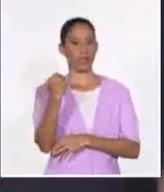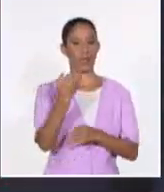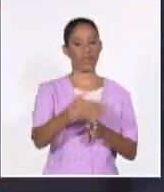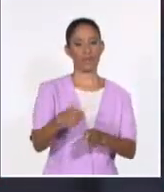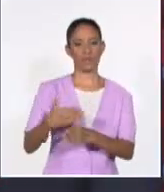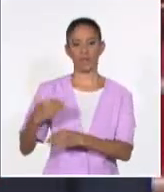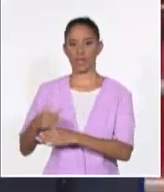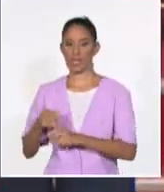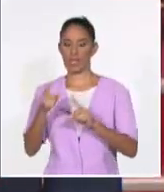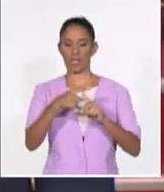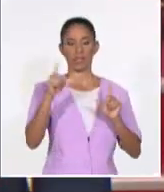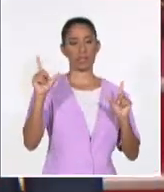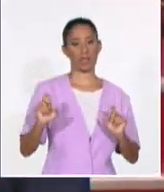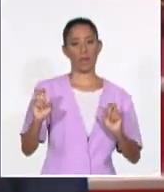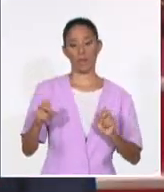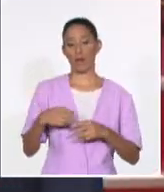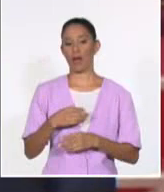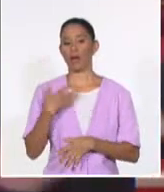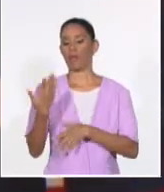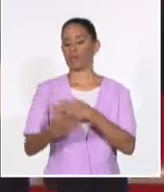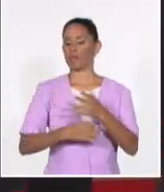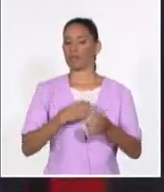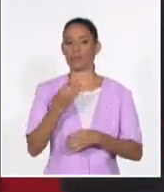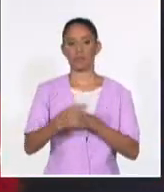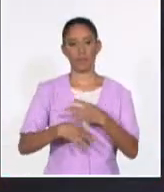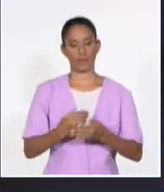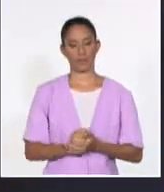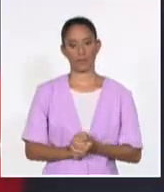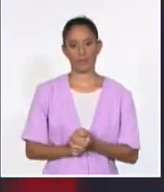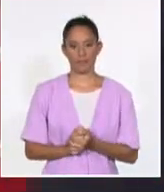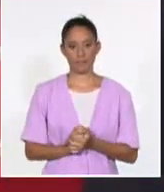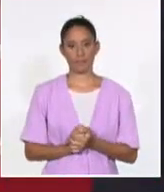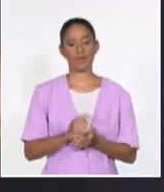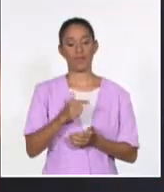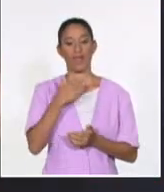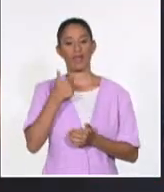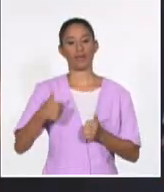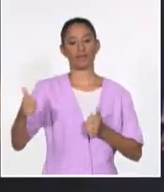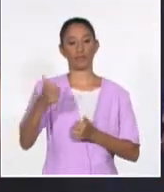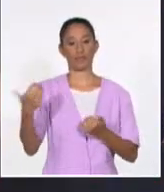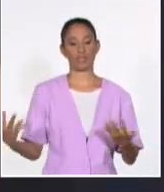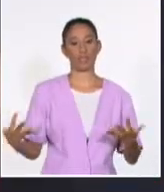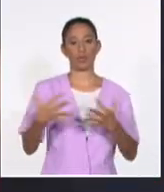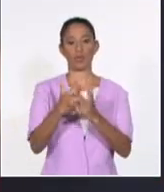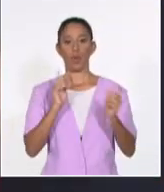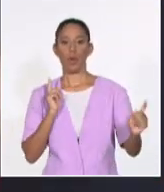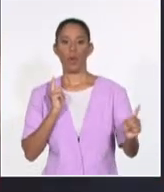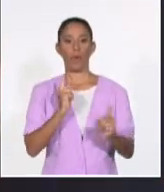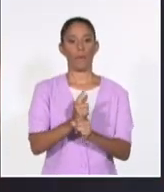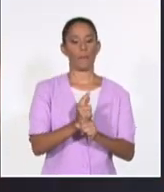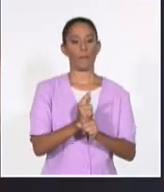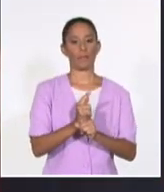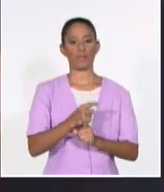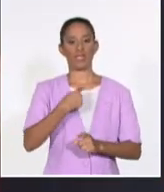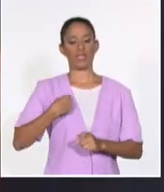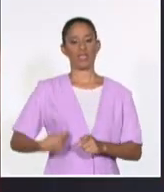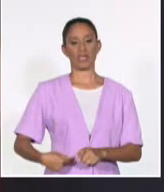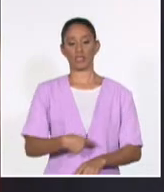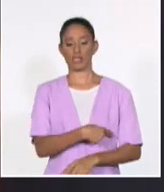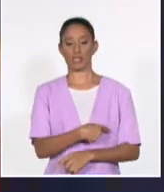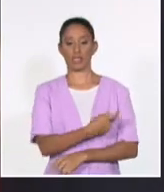mayor incomodidad de Occidente, Putin también se ha reunido en China con el primer ministro de Hungría, Viktor Orbán, uno